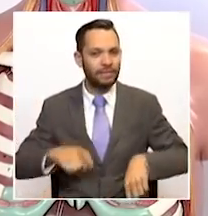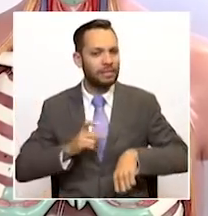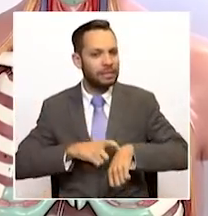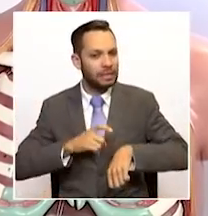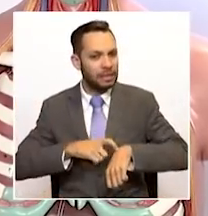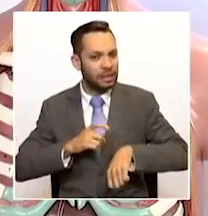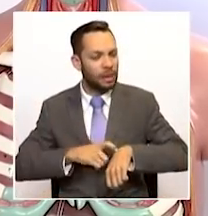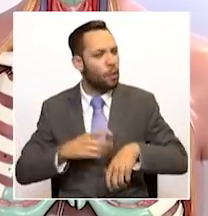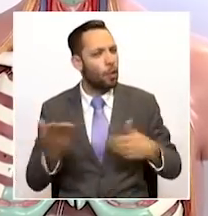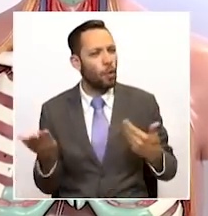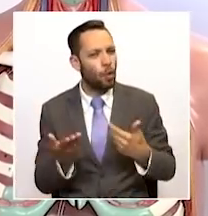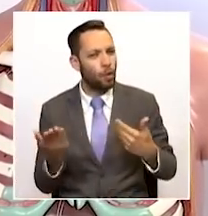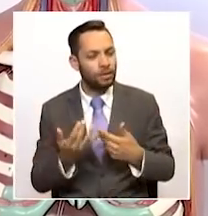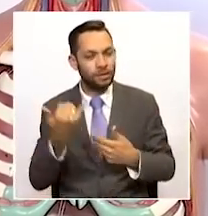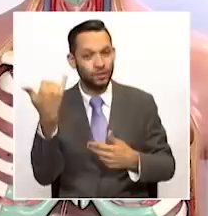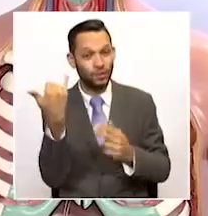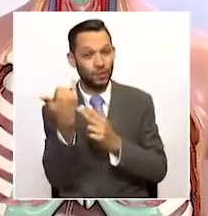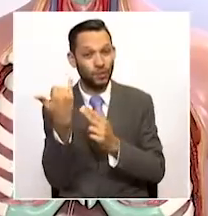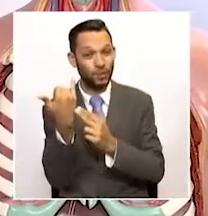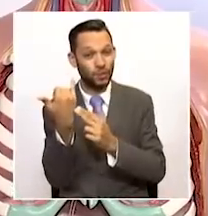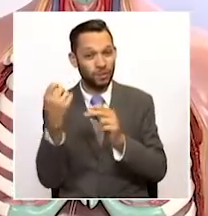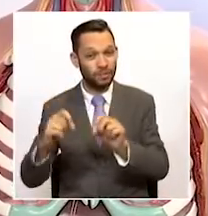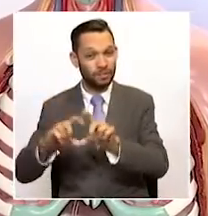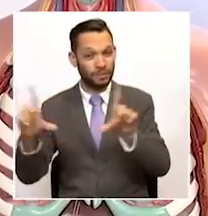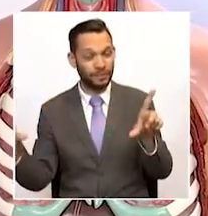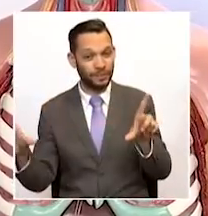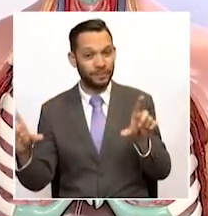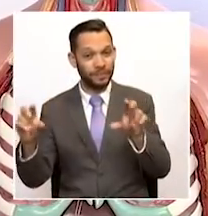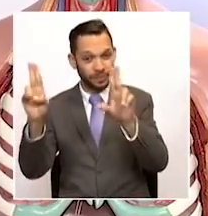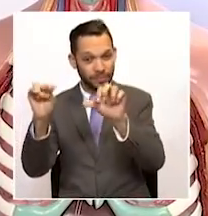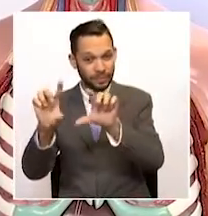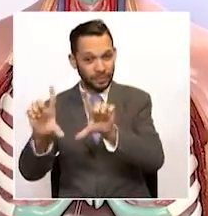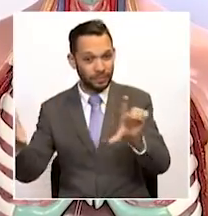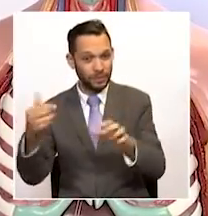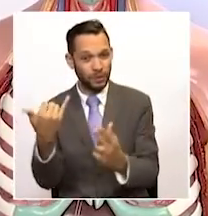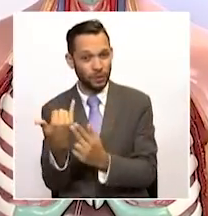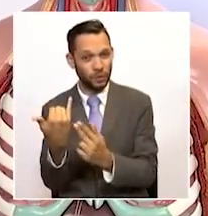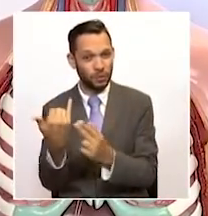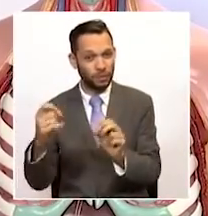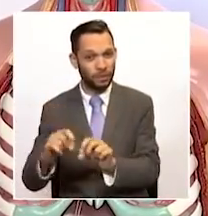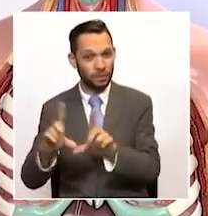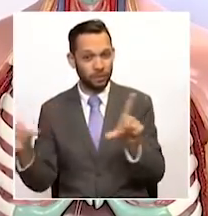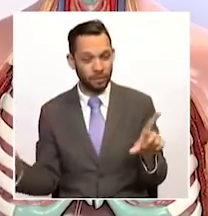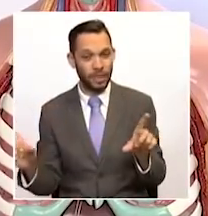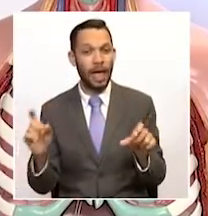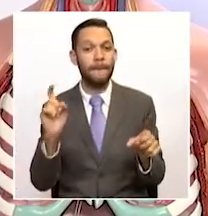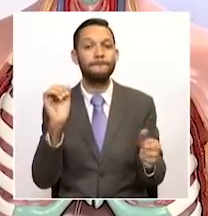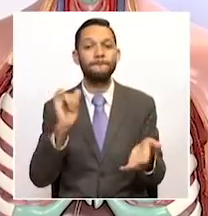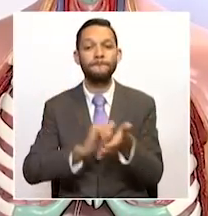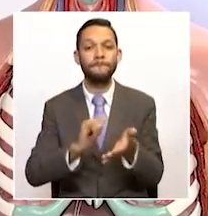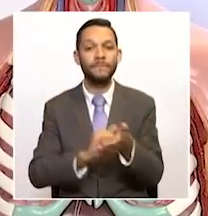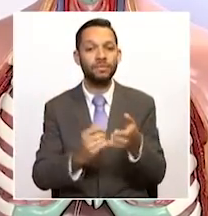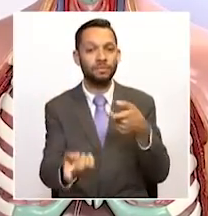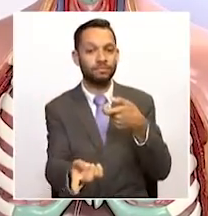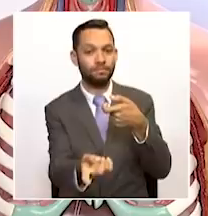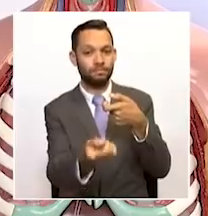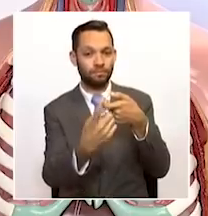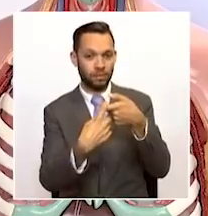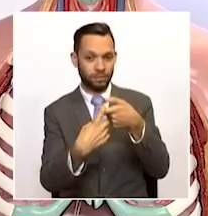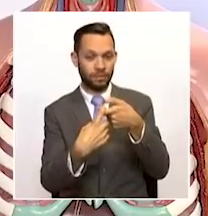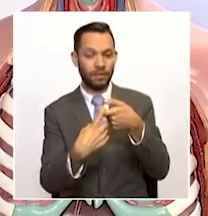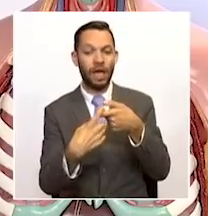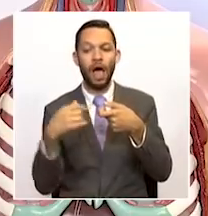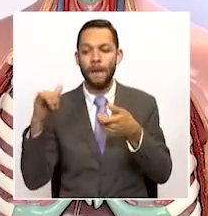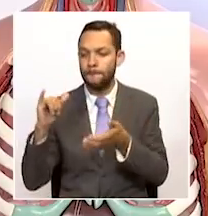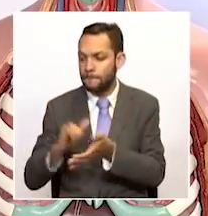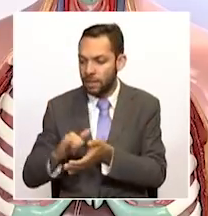se inscriban en youtube allí pueden buscar jorge enrique rojas quizá no se inscriben y pueden ver cuatro años